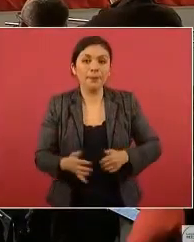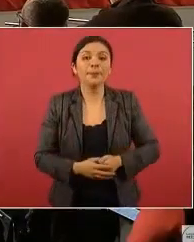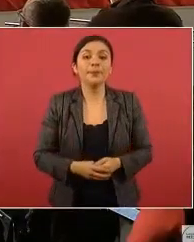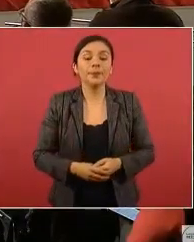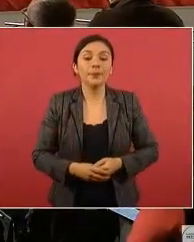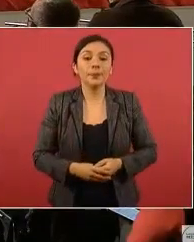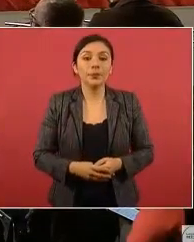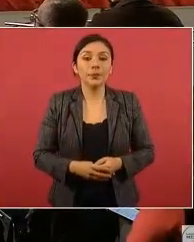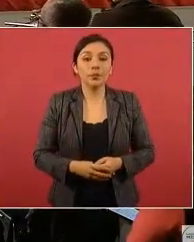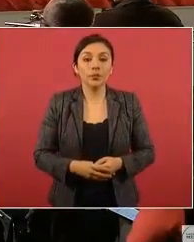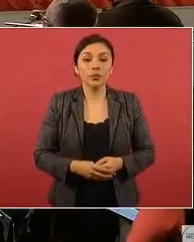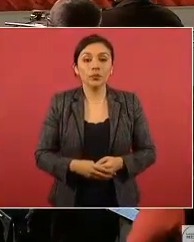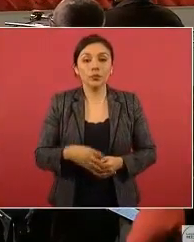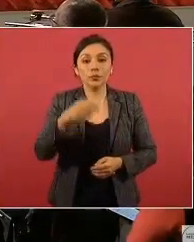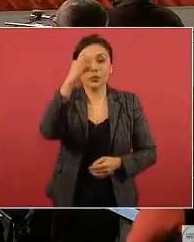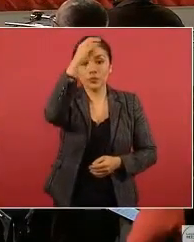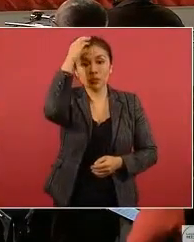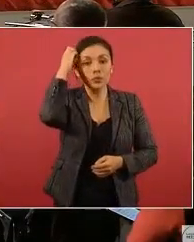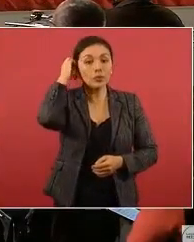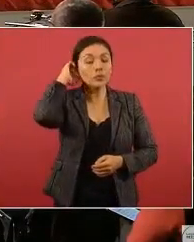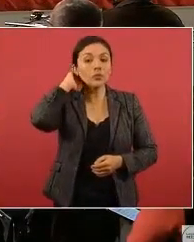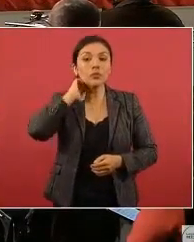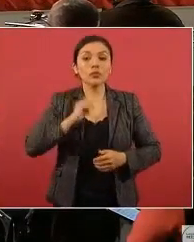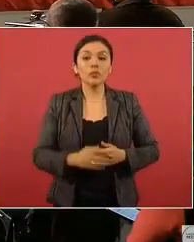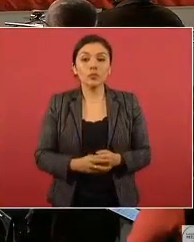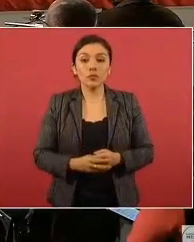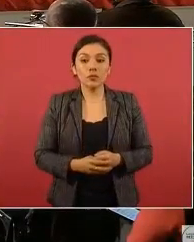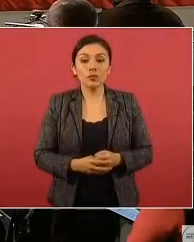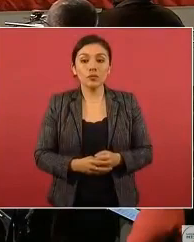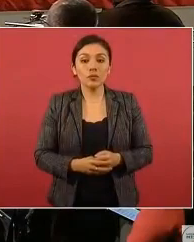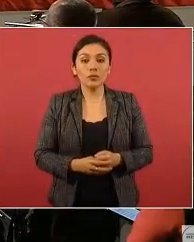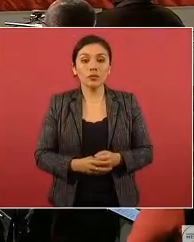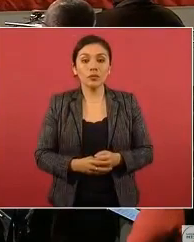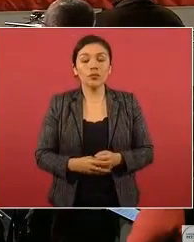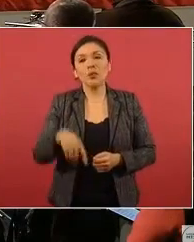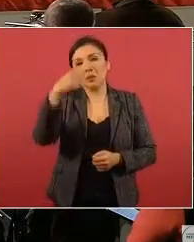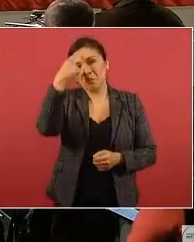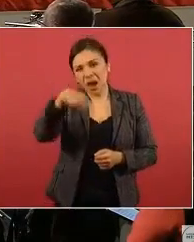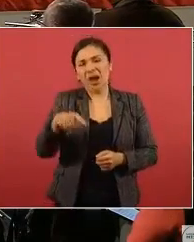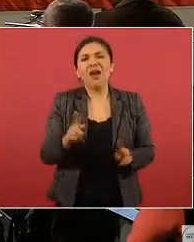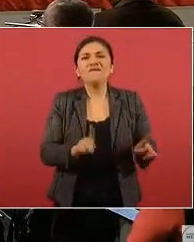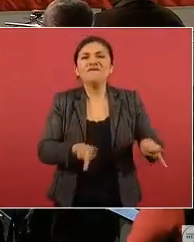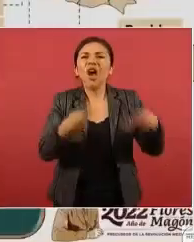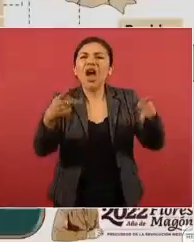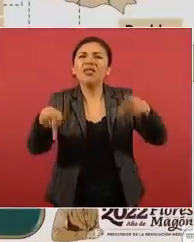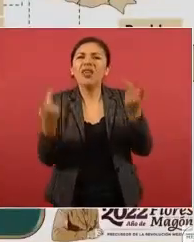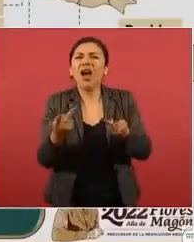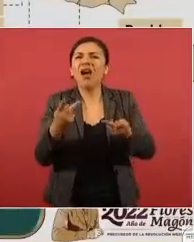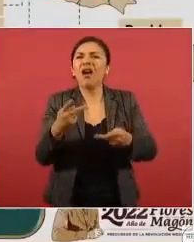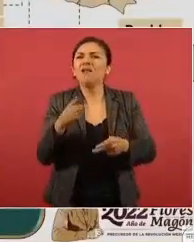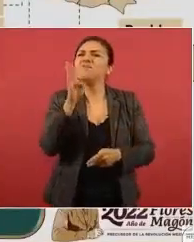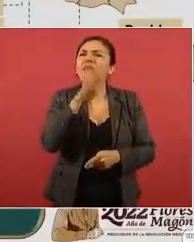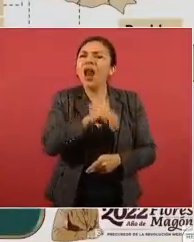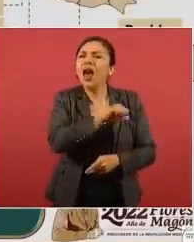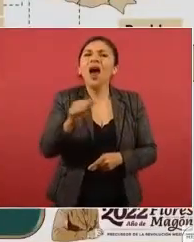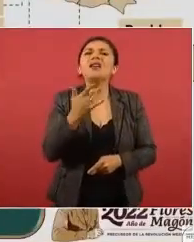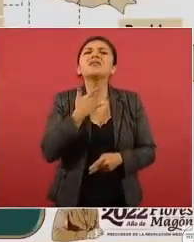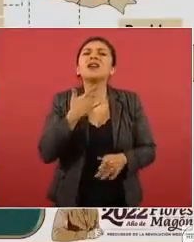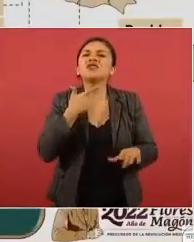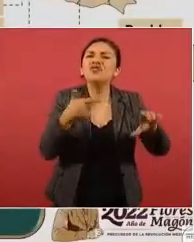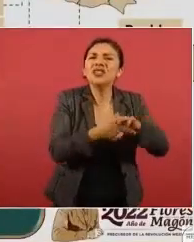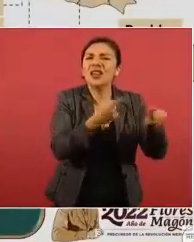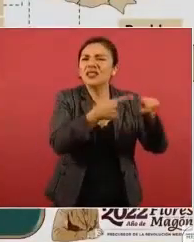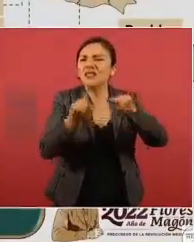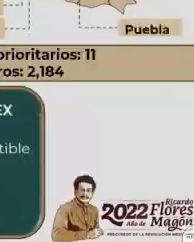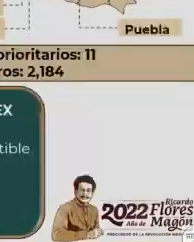adelante por favor en cuanto al combate del mercado ilícito de combustibles empleamos en este